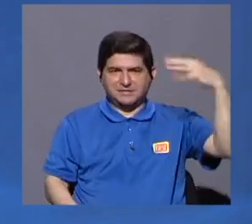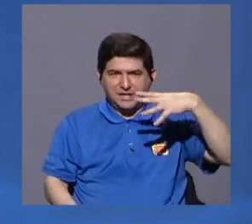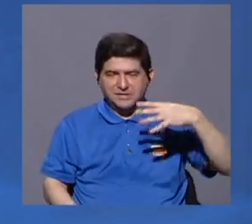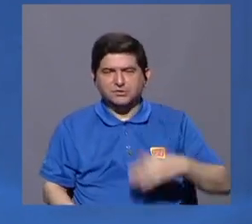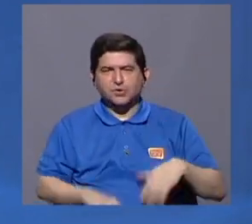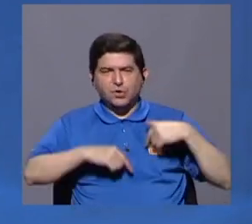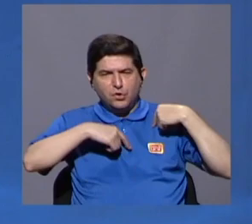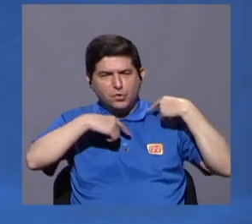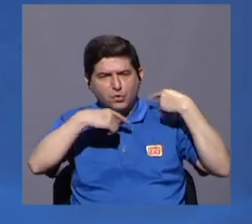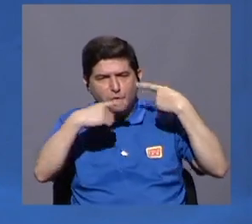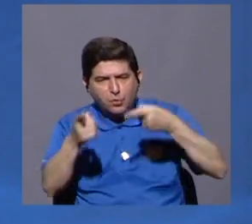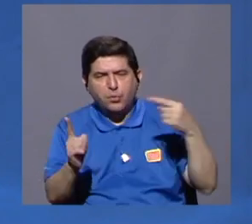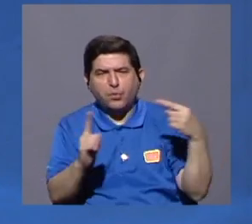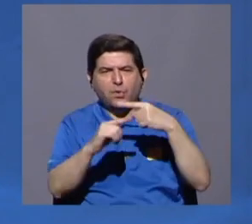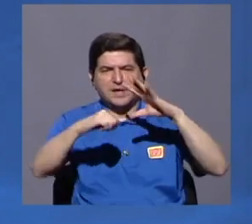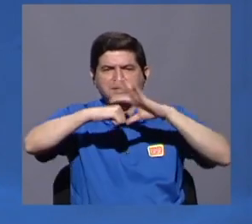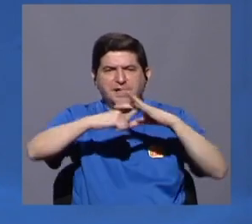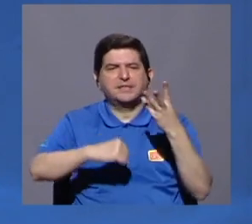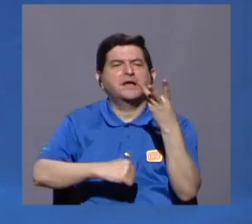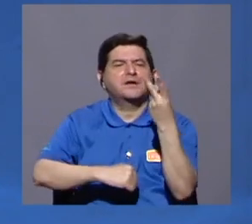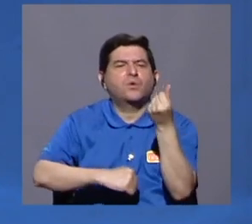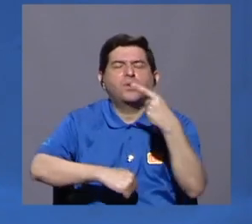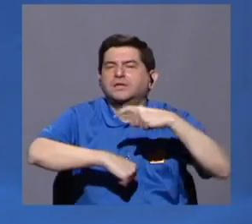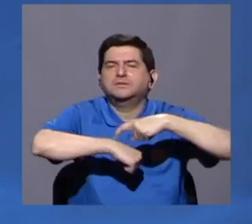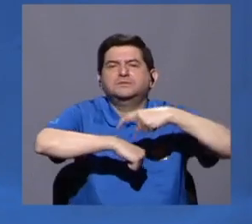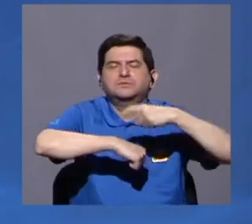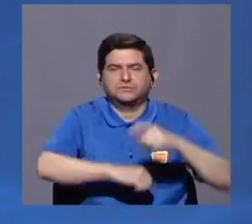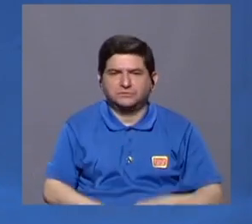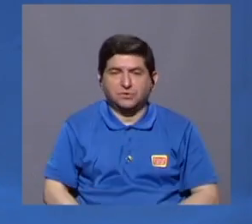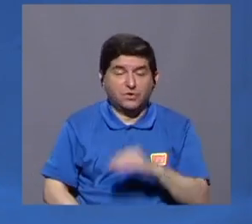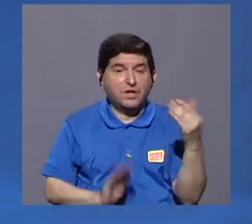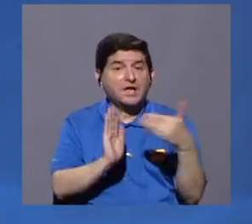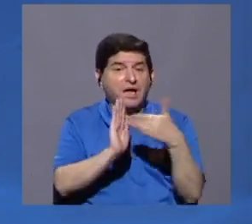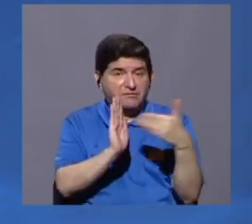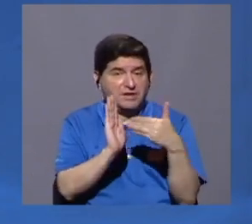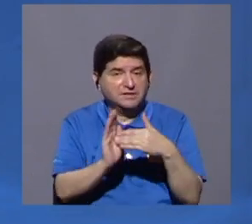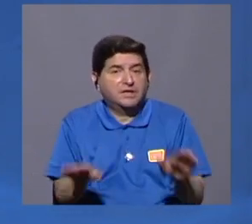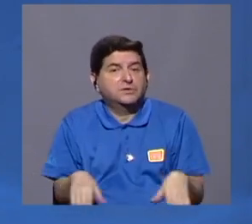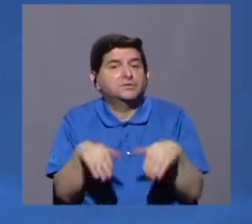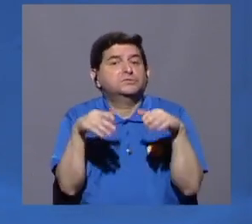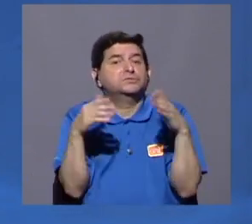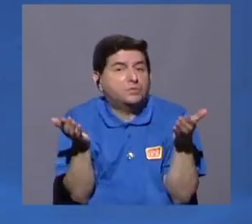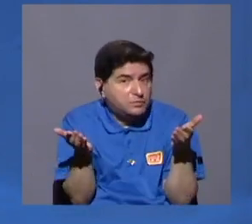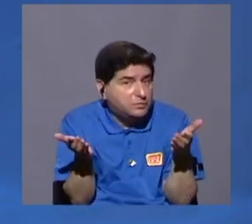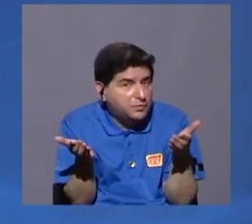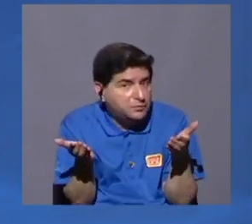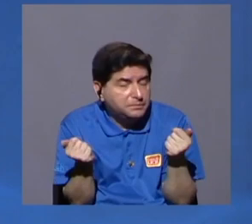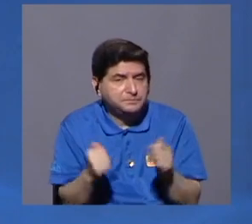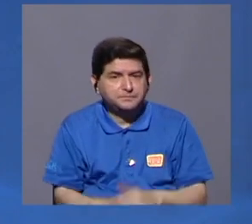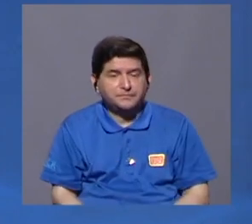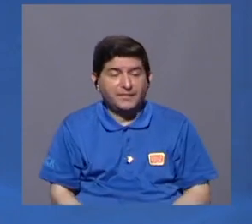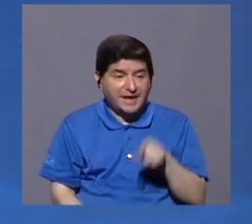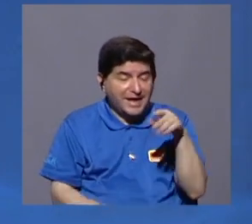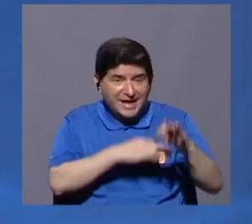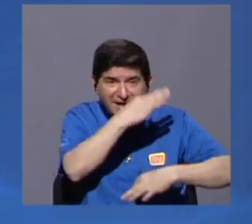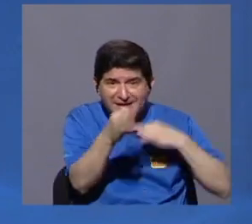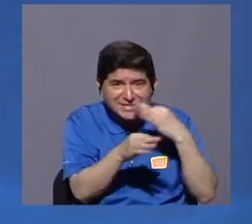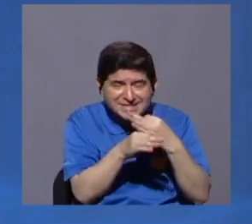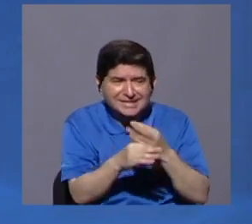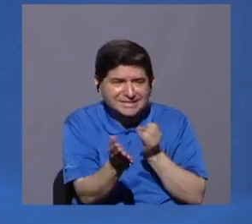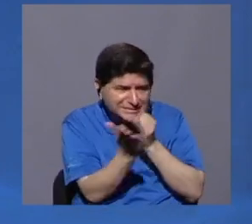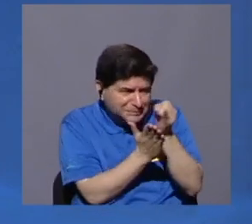este cuando cuando y eso va a tener este va a afectar a la tierra en cierto modo entonces hacer todo ese tipo de